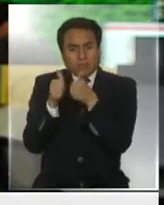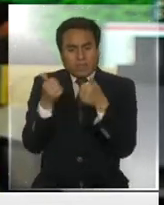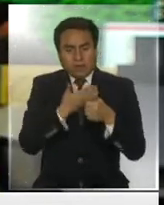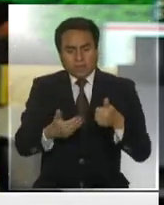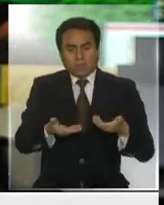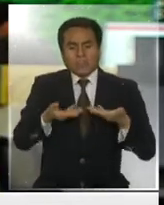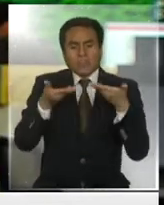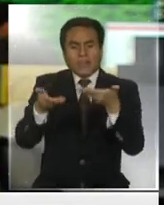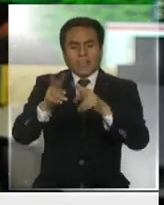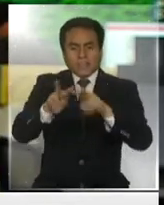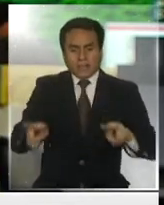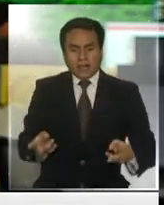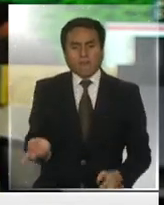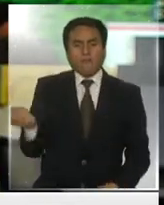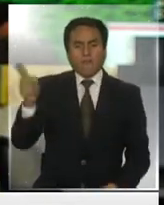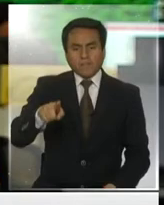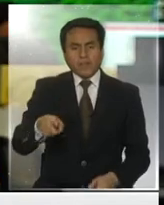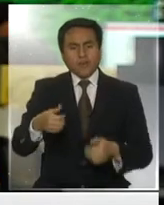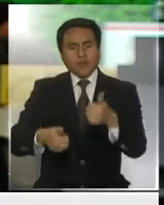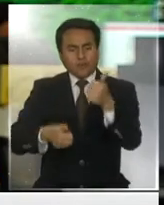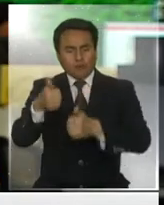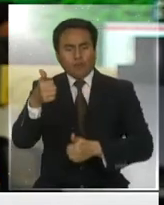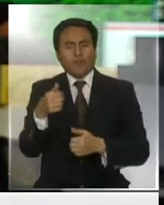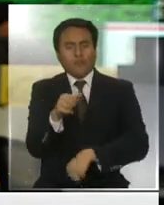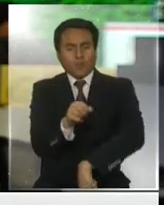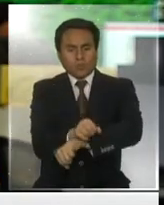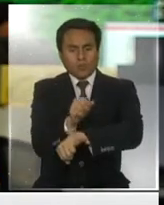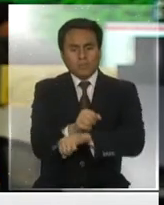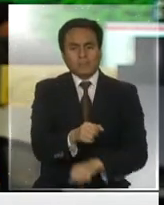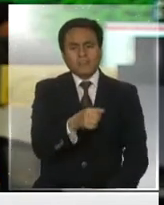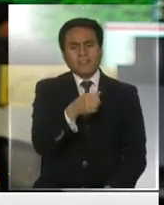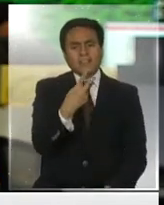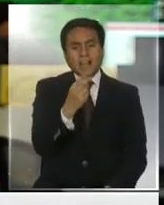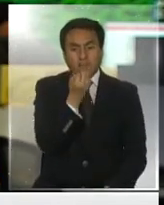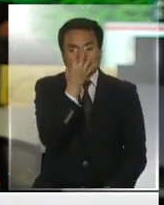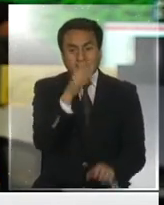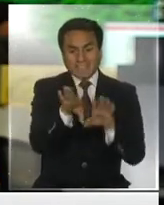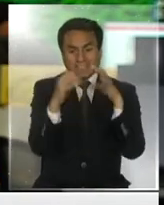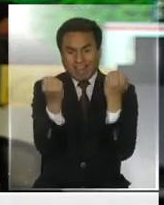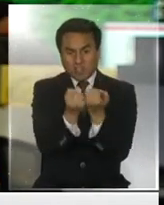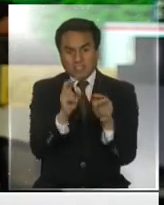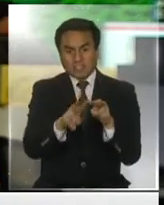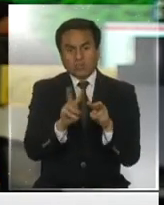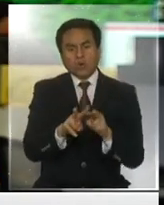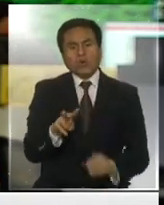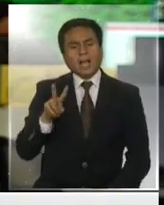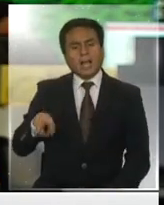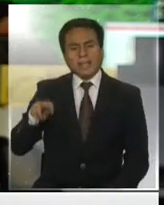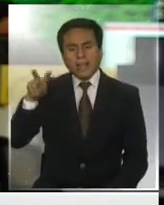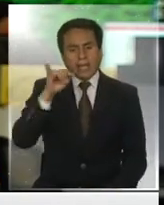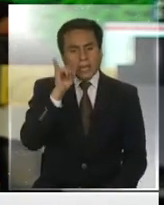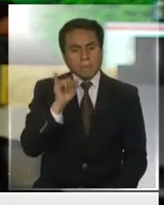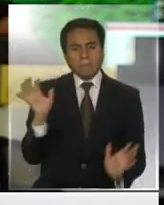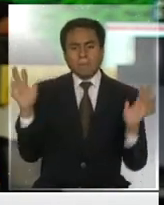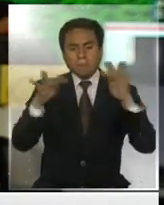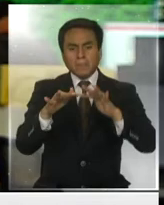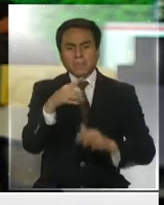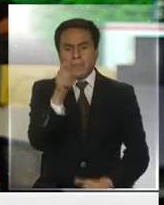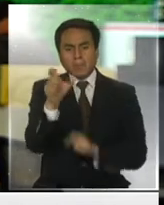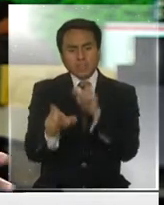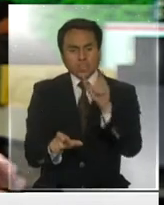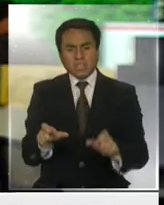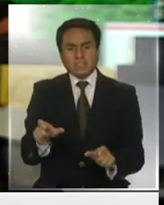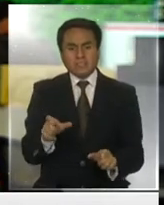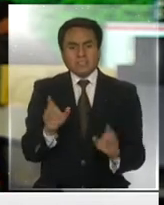toda la tranquilidad para que el fútbol vuelva. Se hace un partido en el Bicentenario de la Florida, Unión La Calera con Iquique, 100 personas, y no